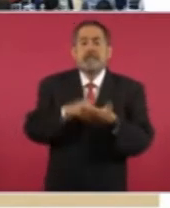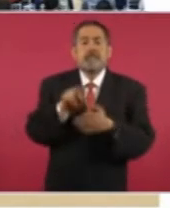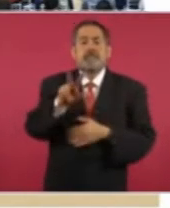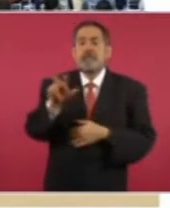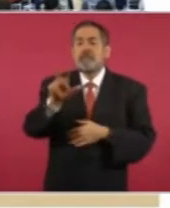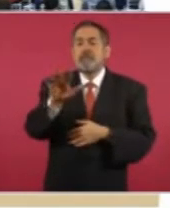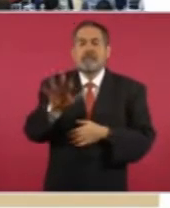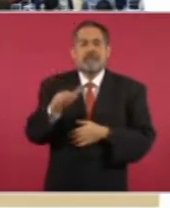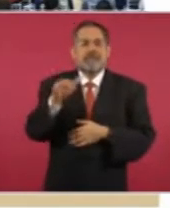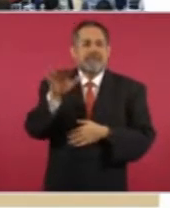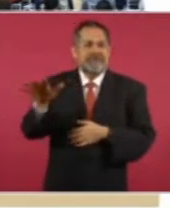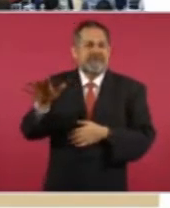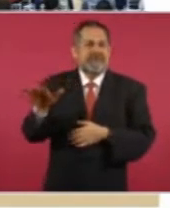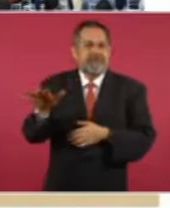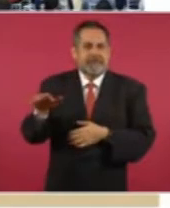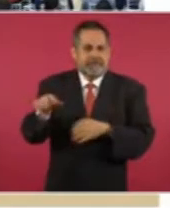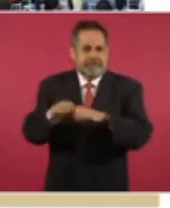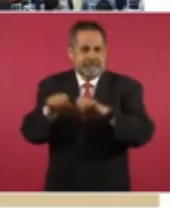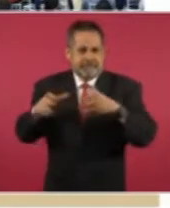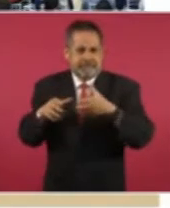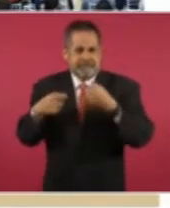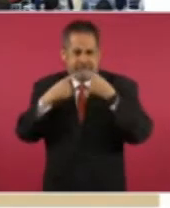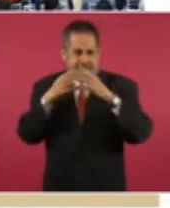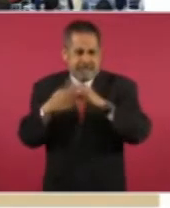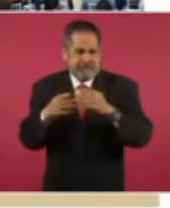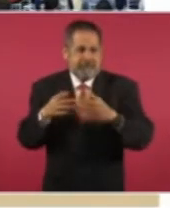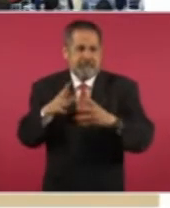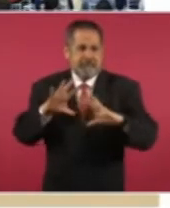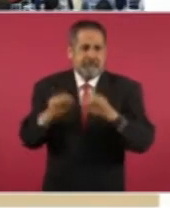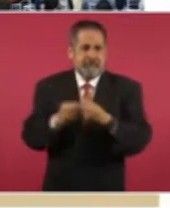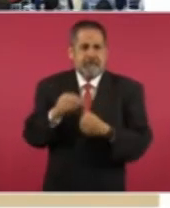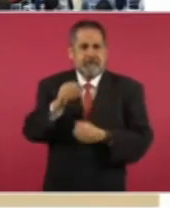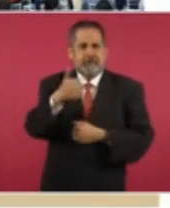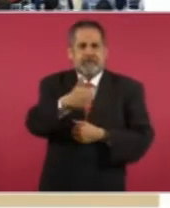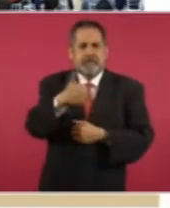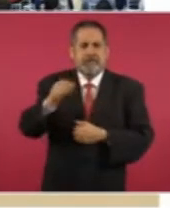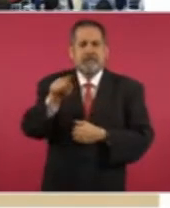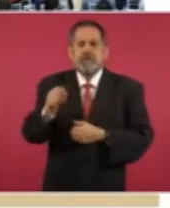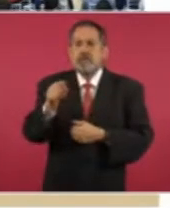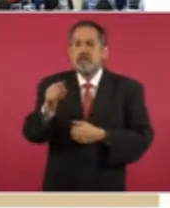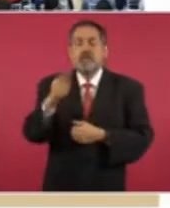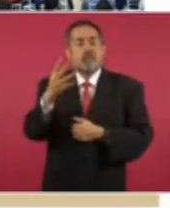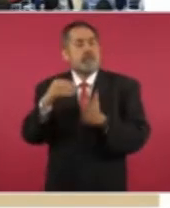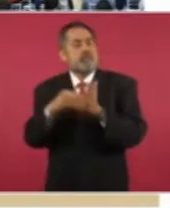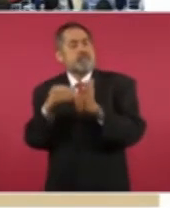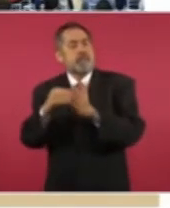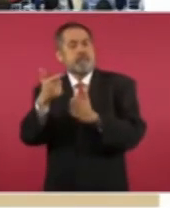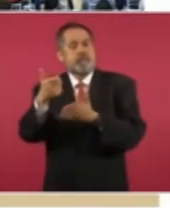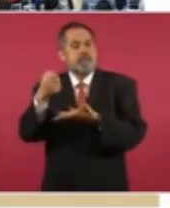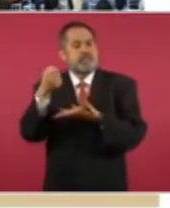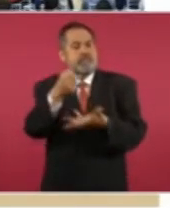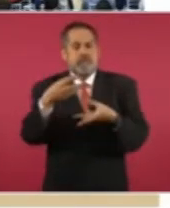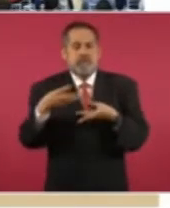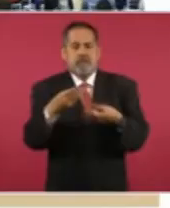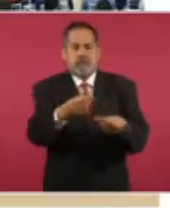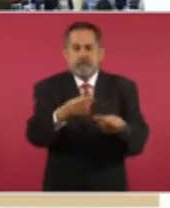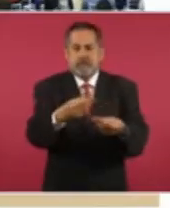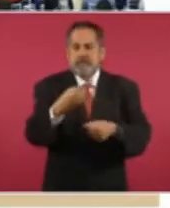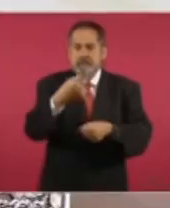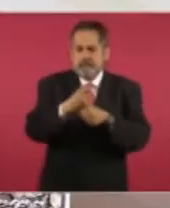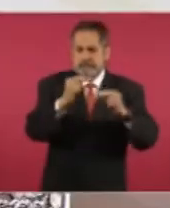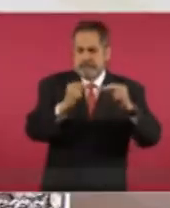2.855 equipos que equivalen a 66.4 millones de pesos para el primer nivel